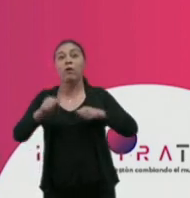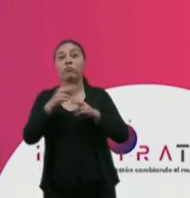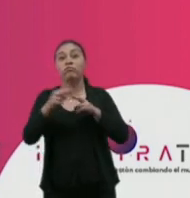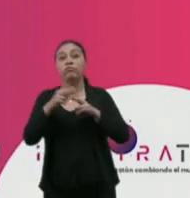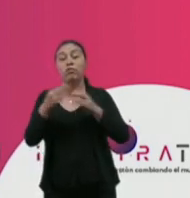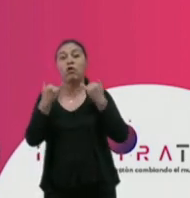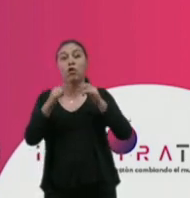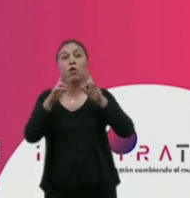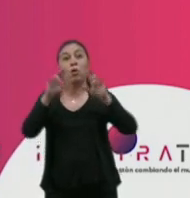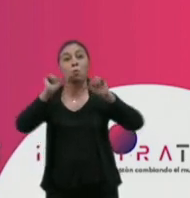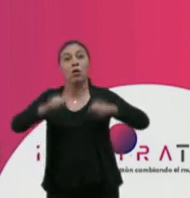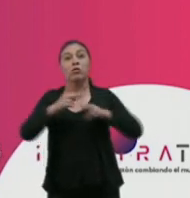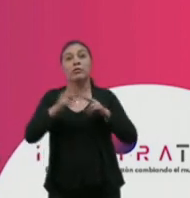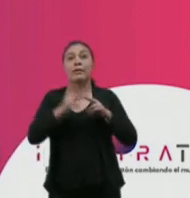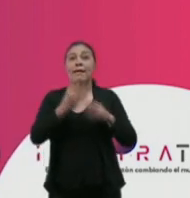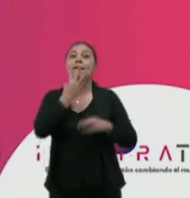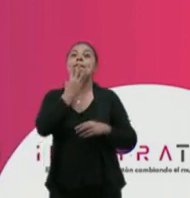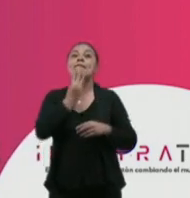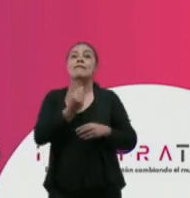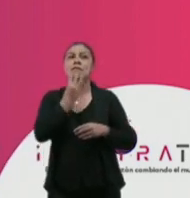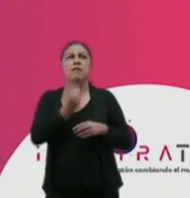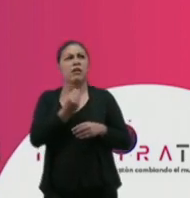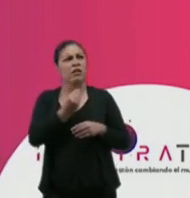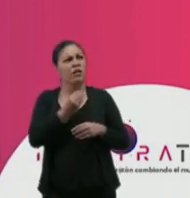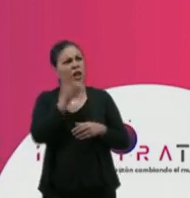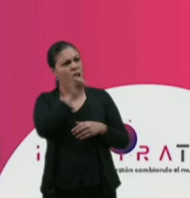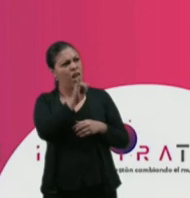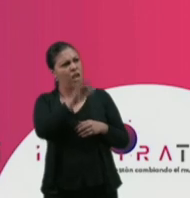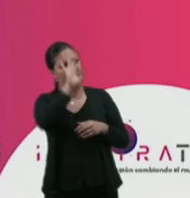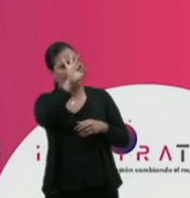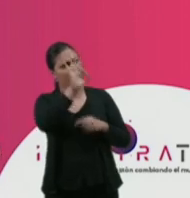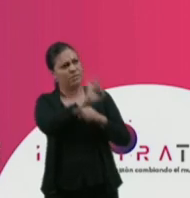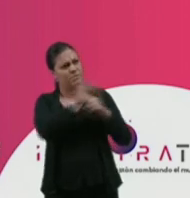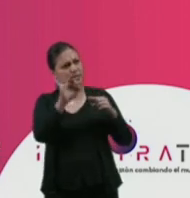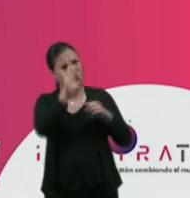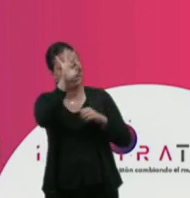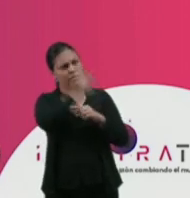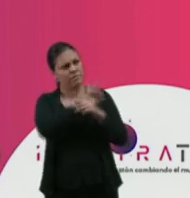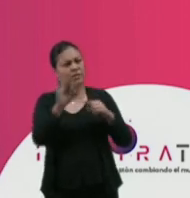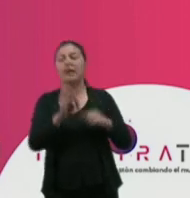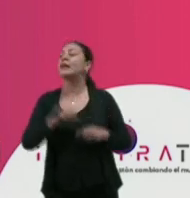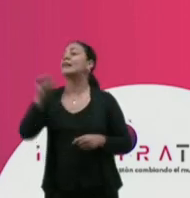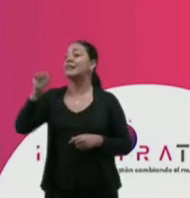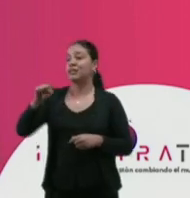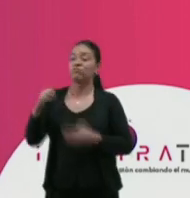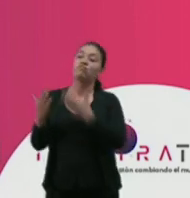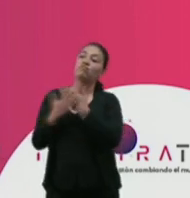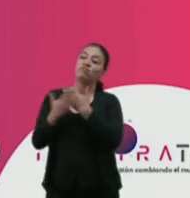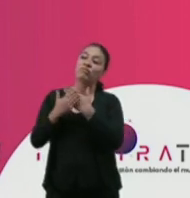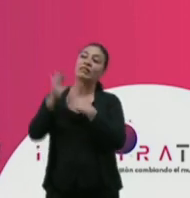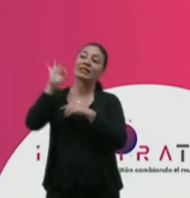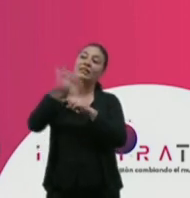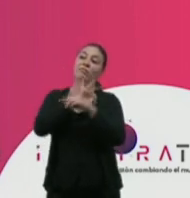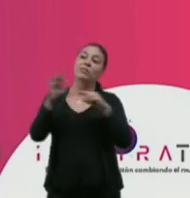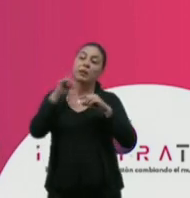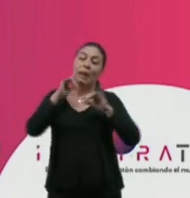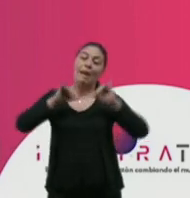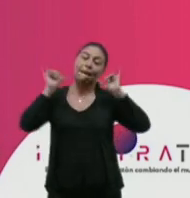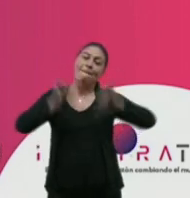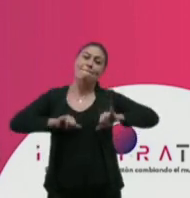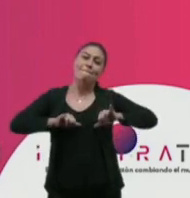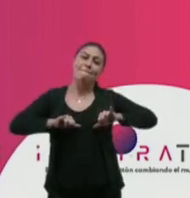de Israel, que será por 3 semanas, ¿verdad? Sí, efectivamente. Eso fue lo que escuché. Por ahí eso me contaron. 3 semanas de...